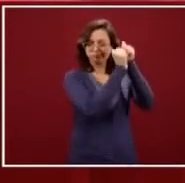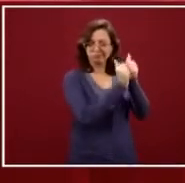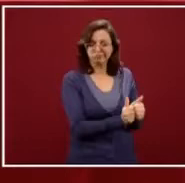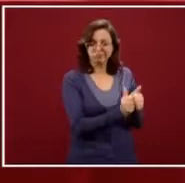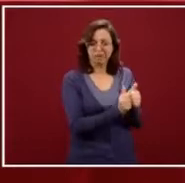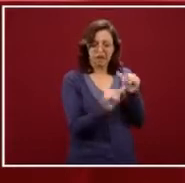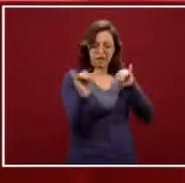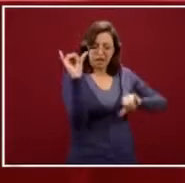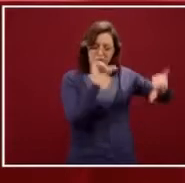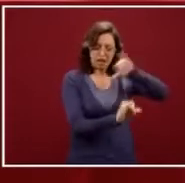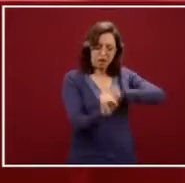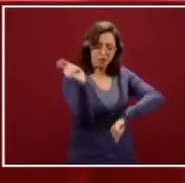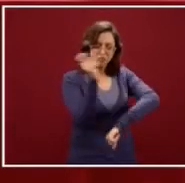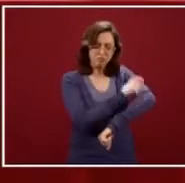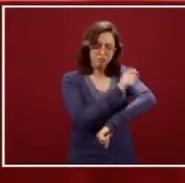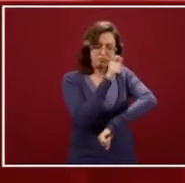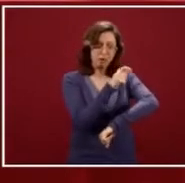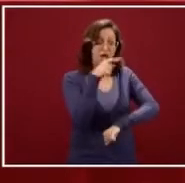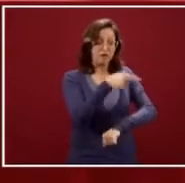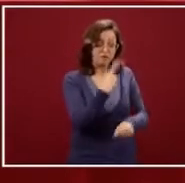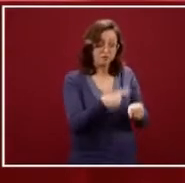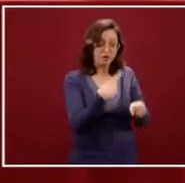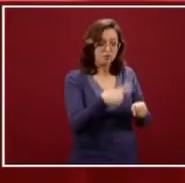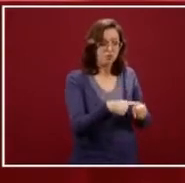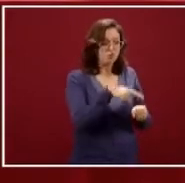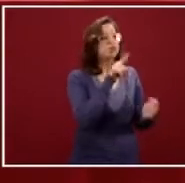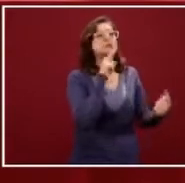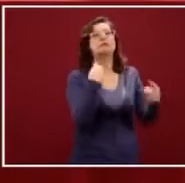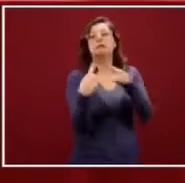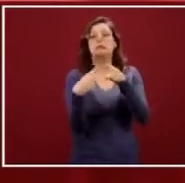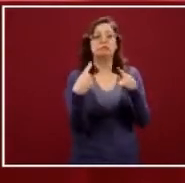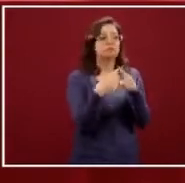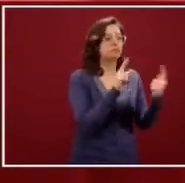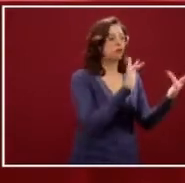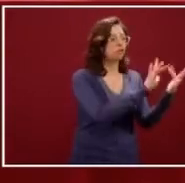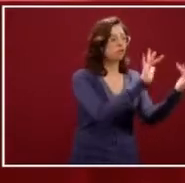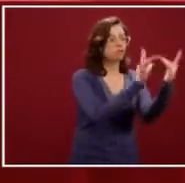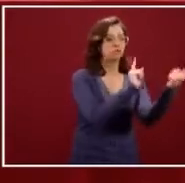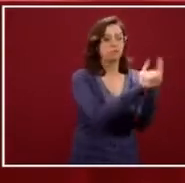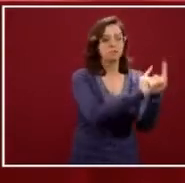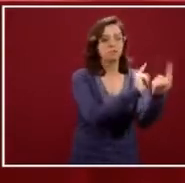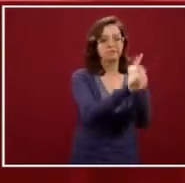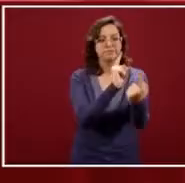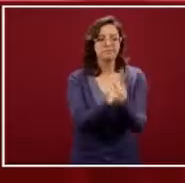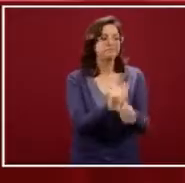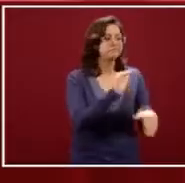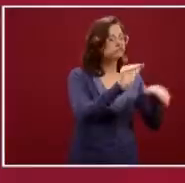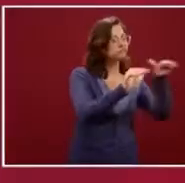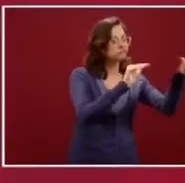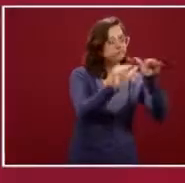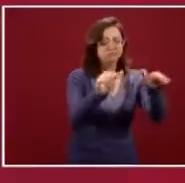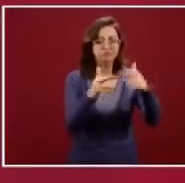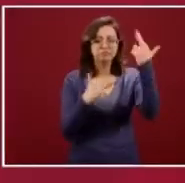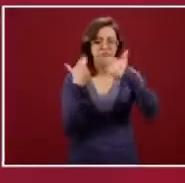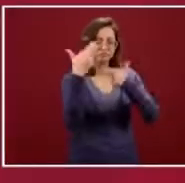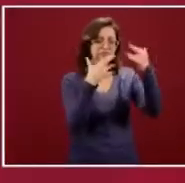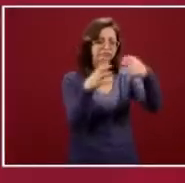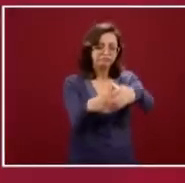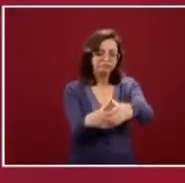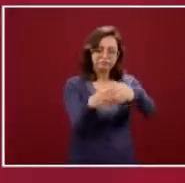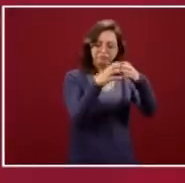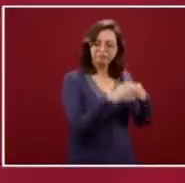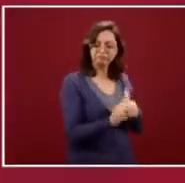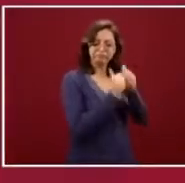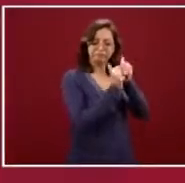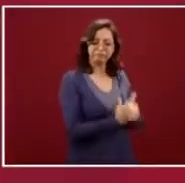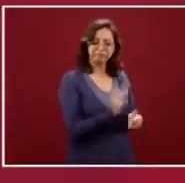por laboratorio, el estudio de contactos y el aislamiento de los contactos. Y todo ese componente es parte de la contención